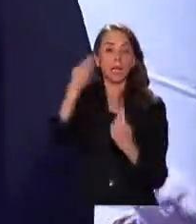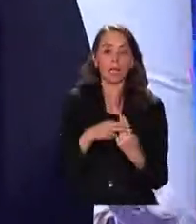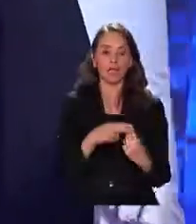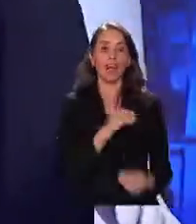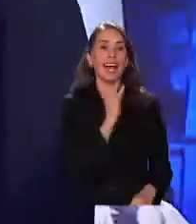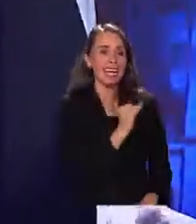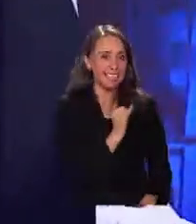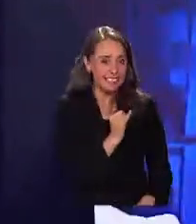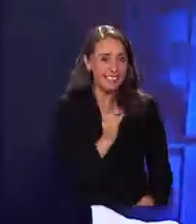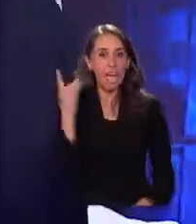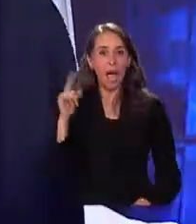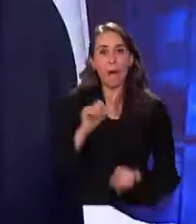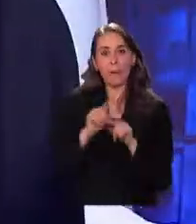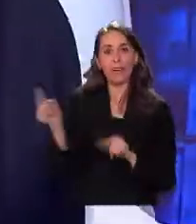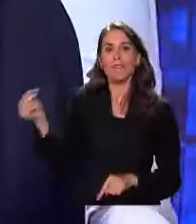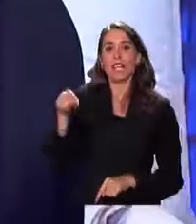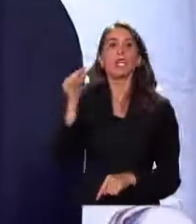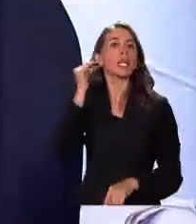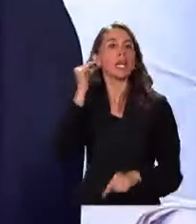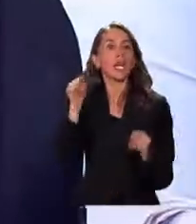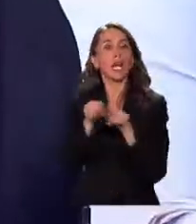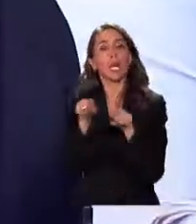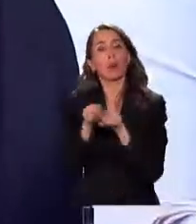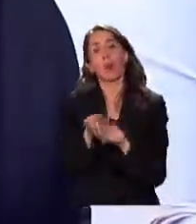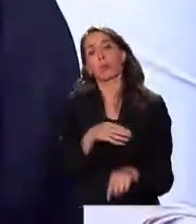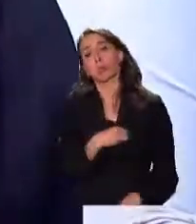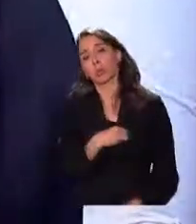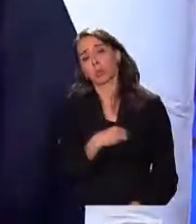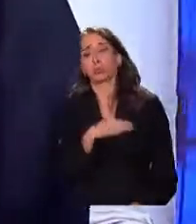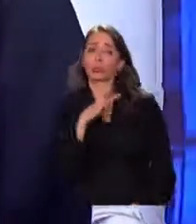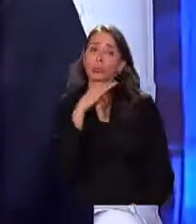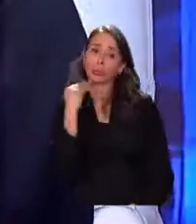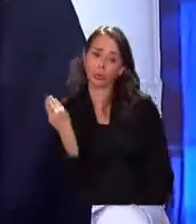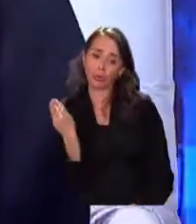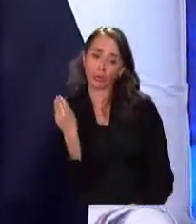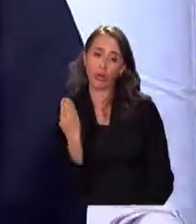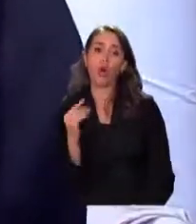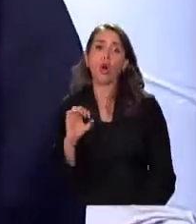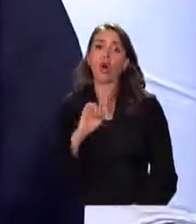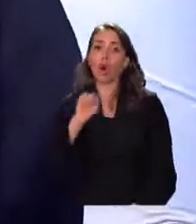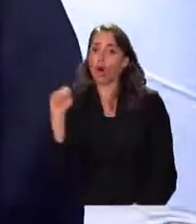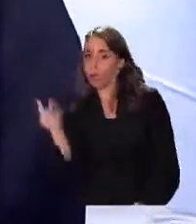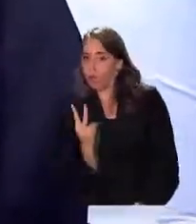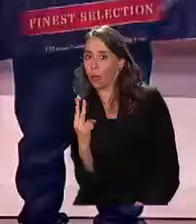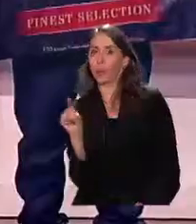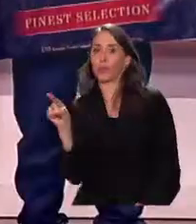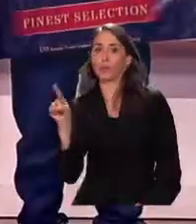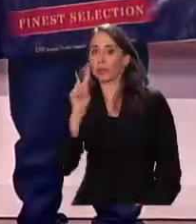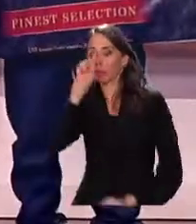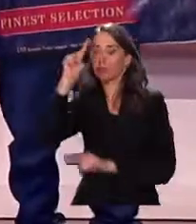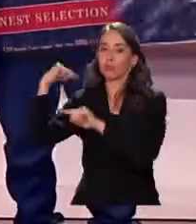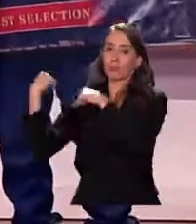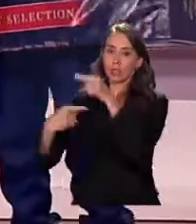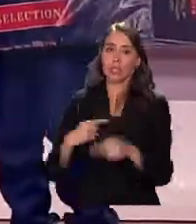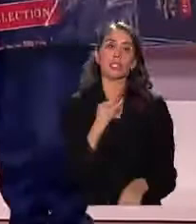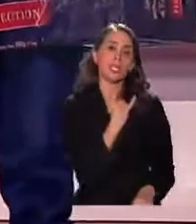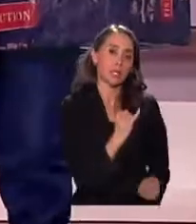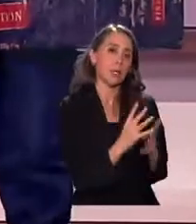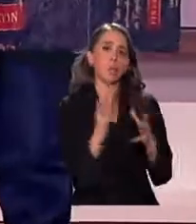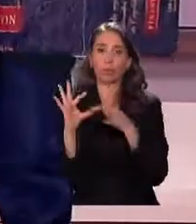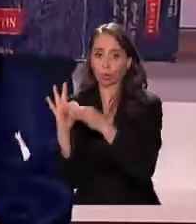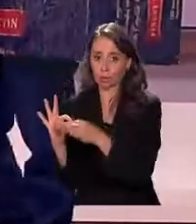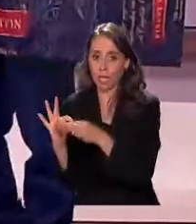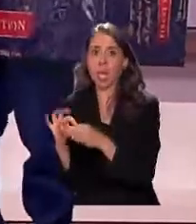Francisco. Al principio venía su hermana, que lamentablemente falleció, y usted ha continuado con la tradición. Muchas gracias. Sí.